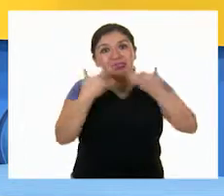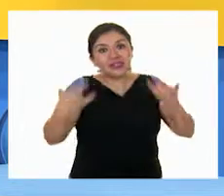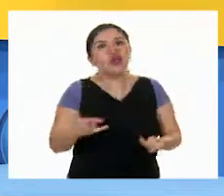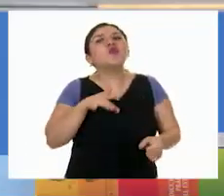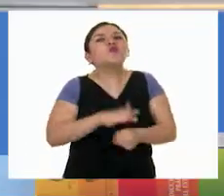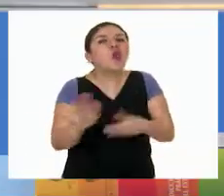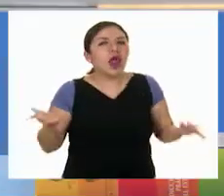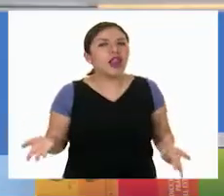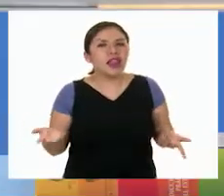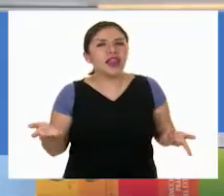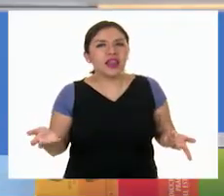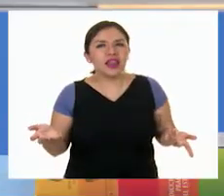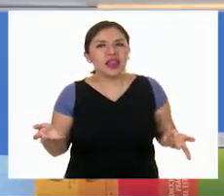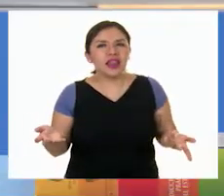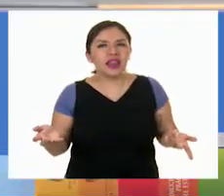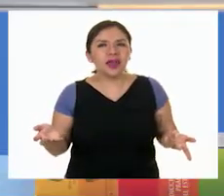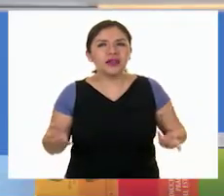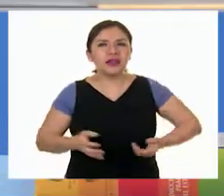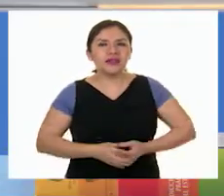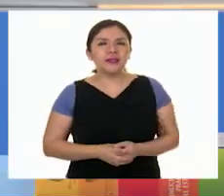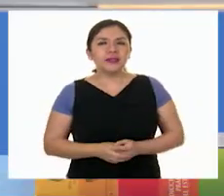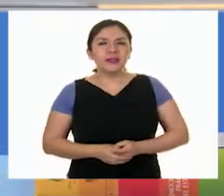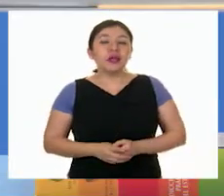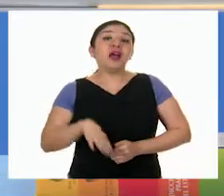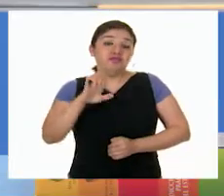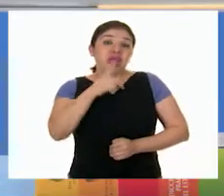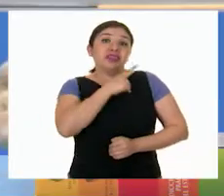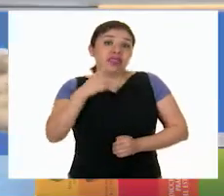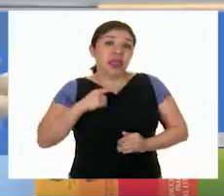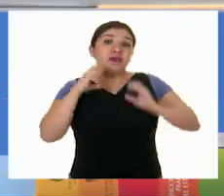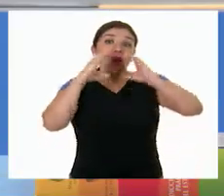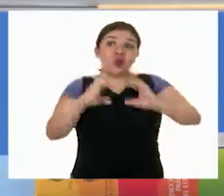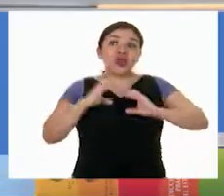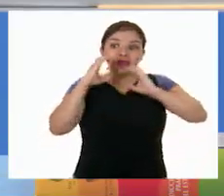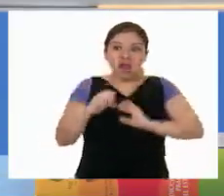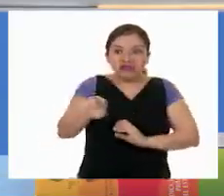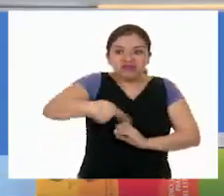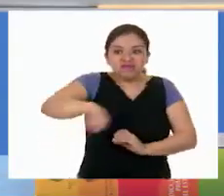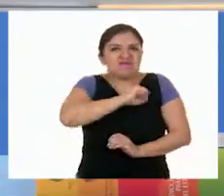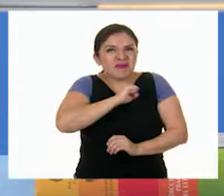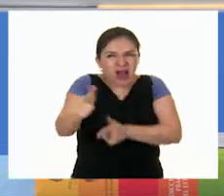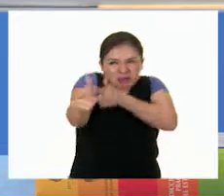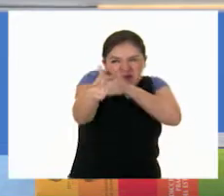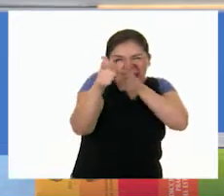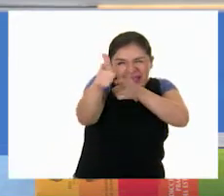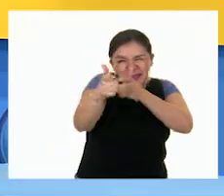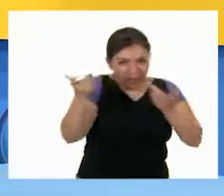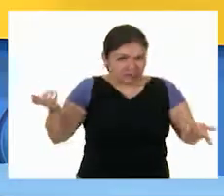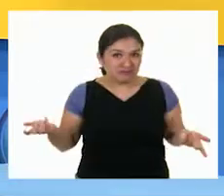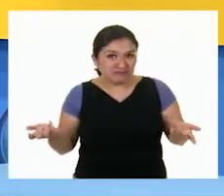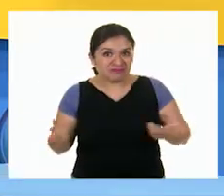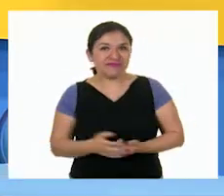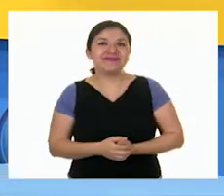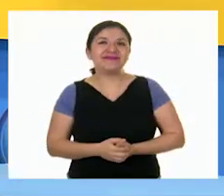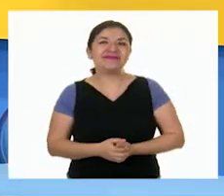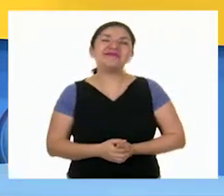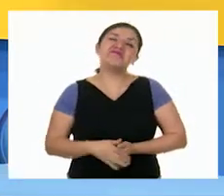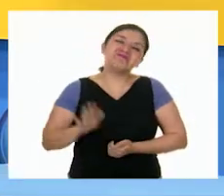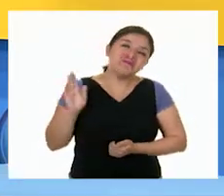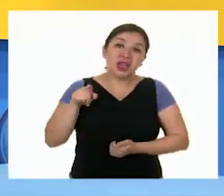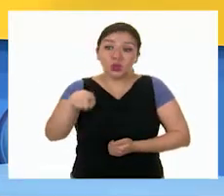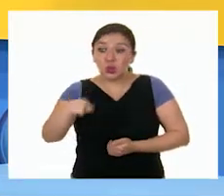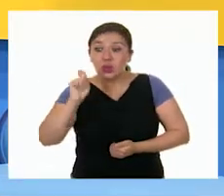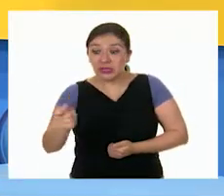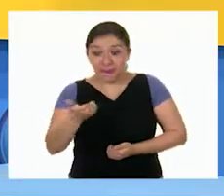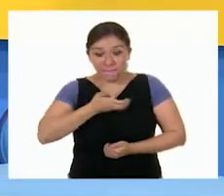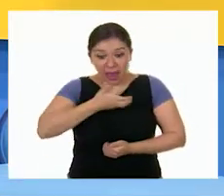fábula? Que hay que cuidarse de los cazadores. Bueno, pues si fuéramos